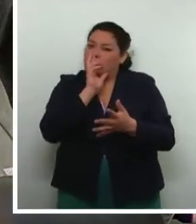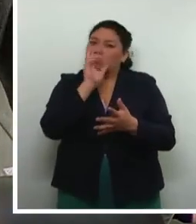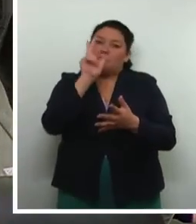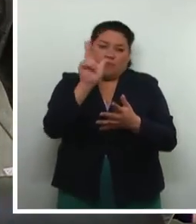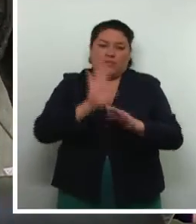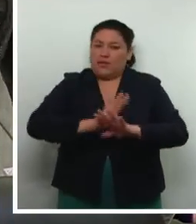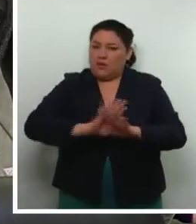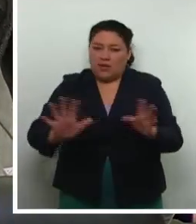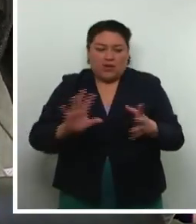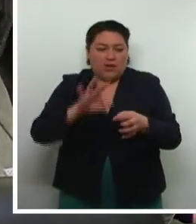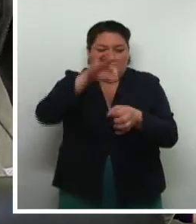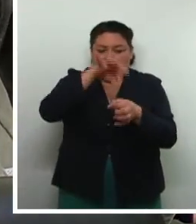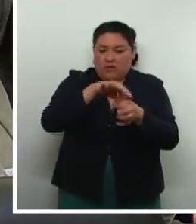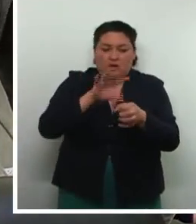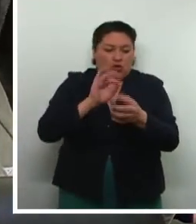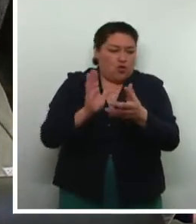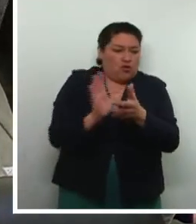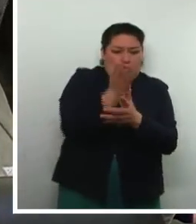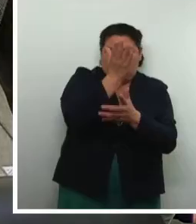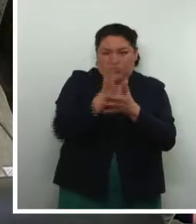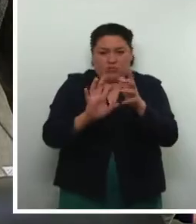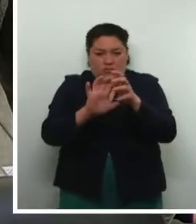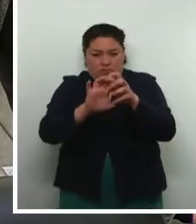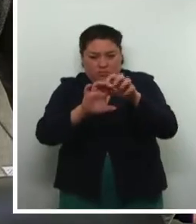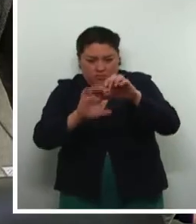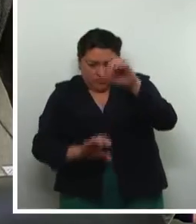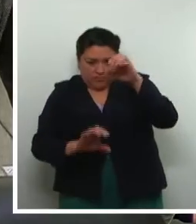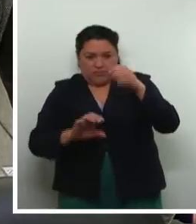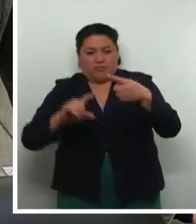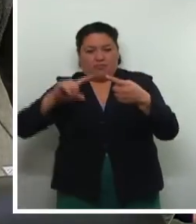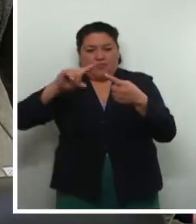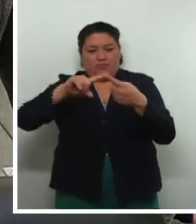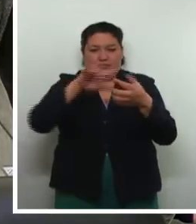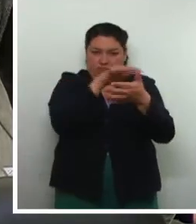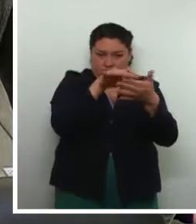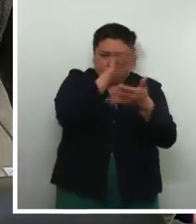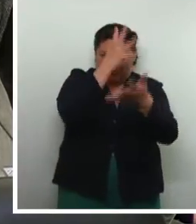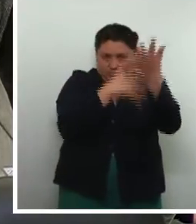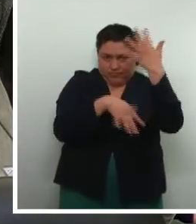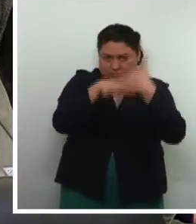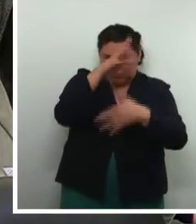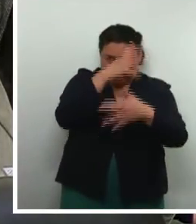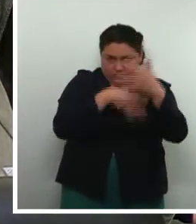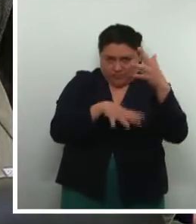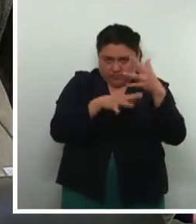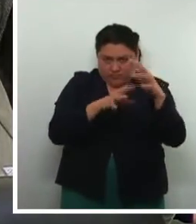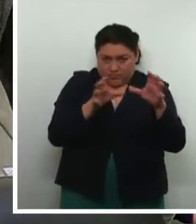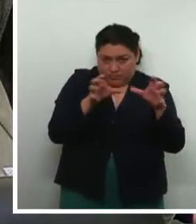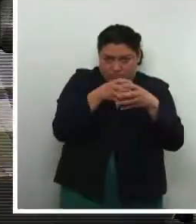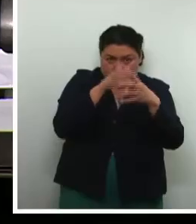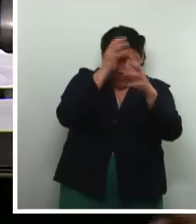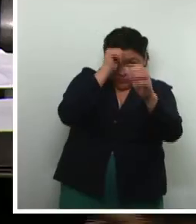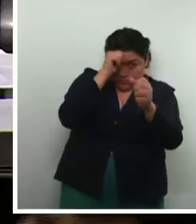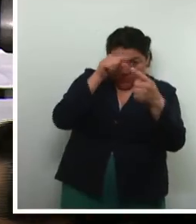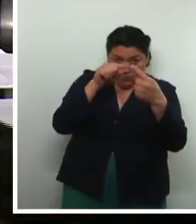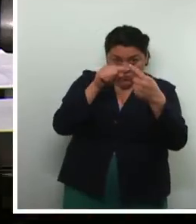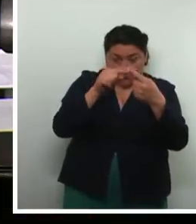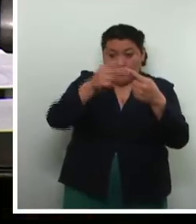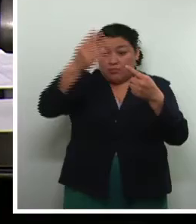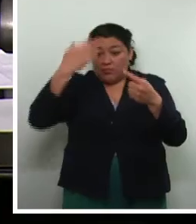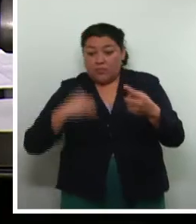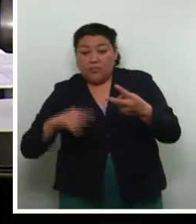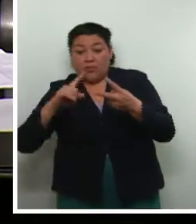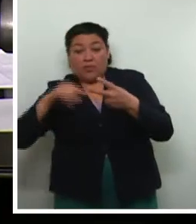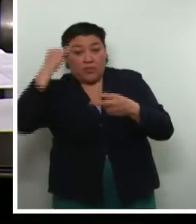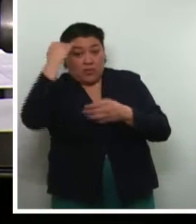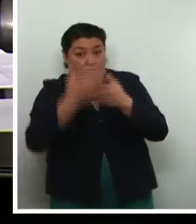para votación. Se separe, se lean las reservas del numeral y